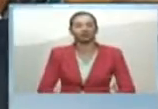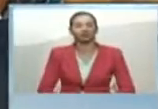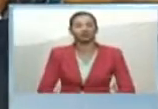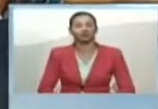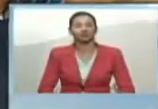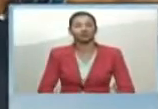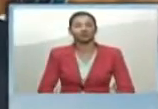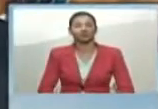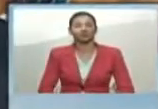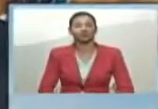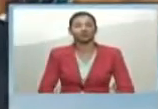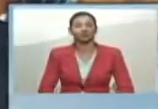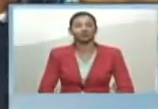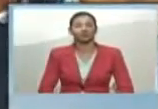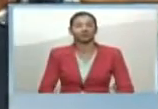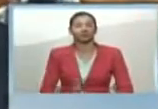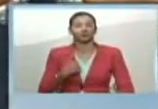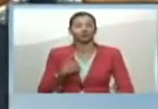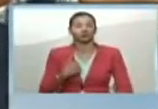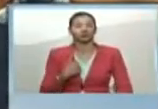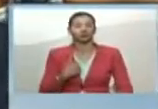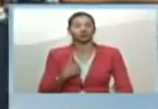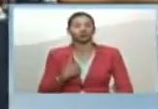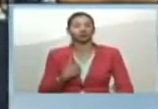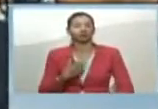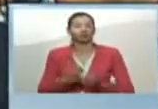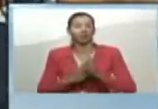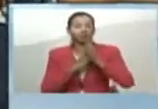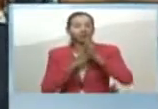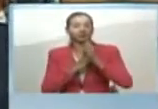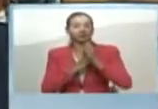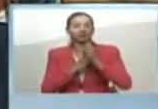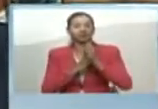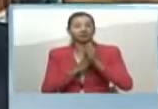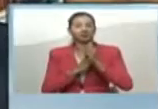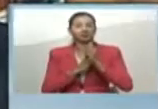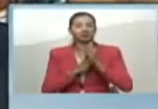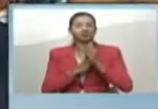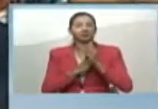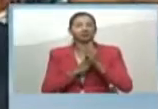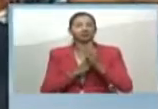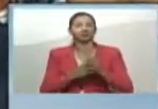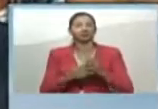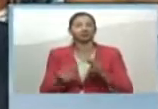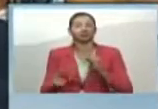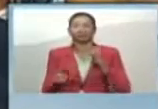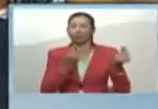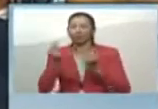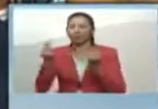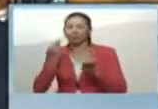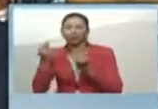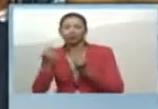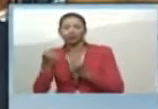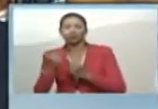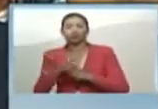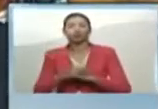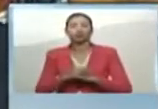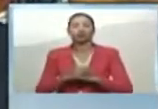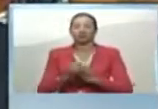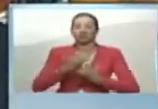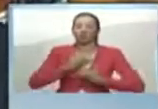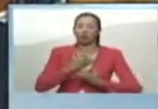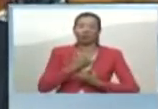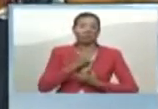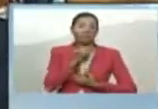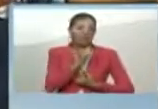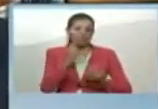representado en quienes son autocríticos, presidente. Y eso es poesía. Recordemos a Pío Tamayo. La autocrítica